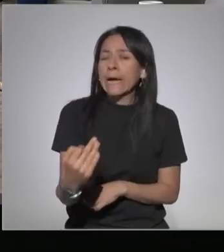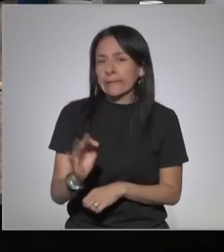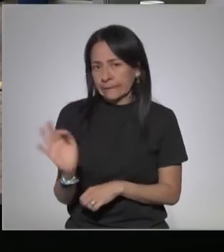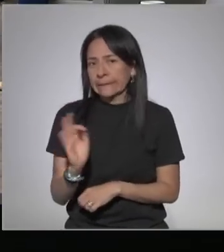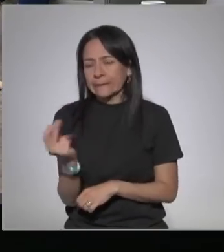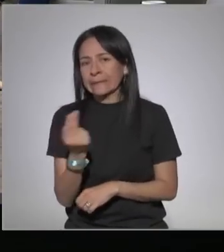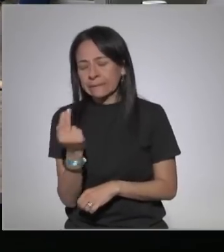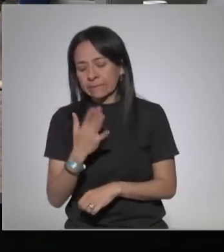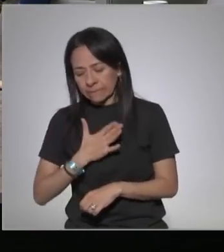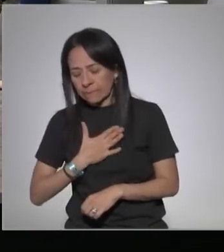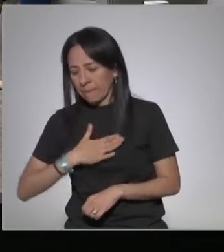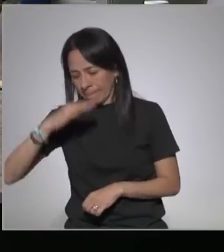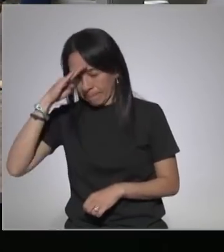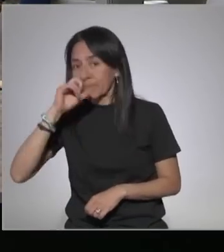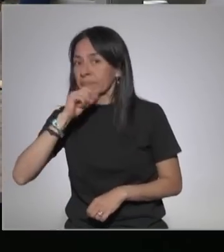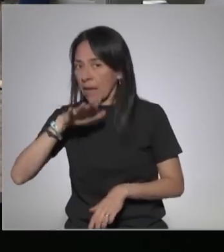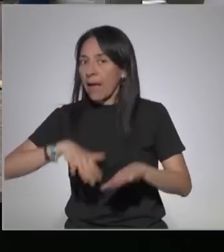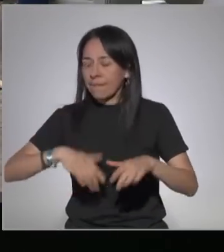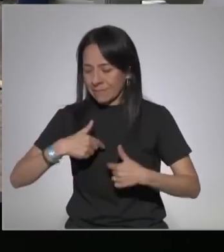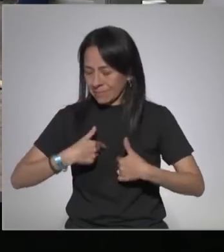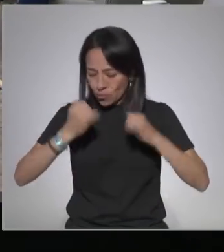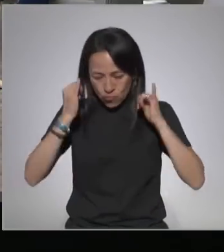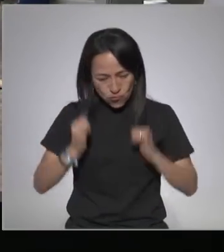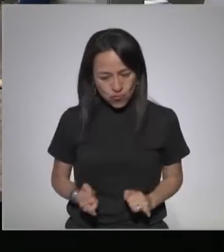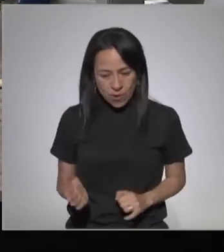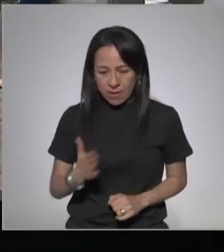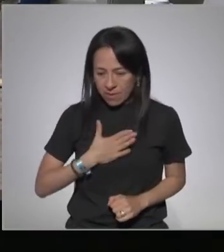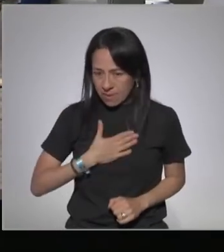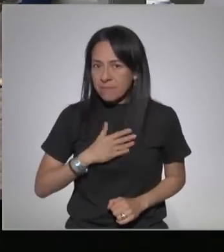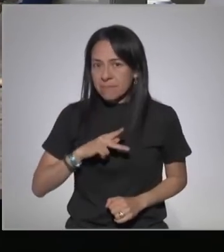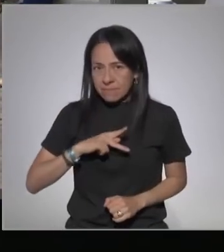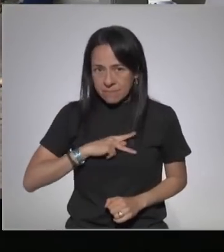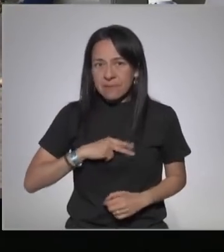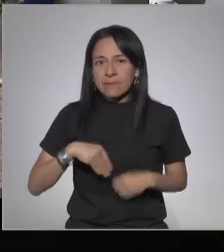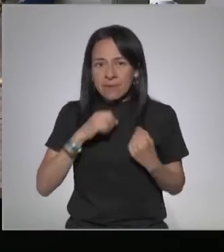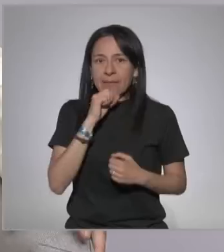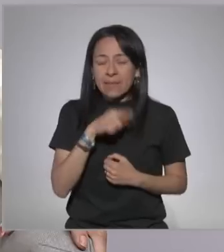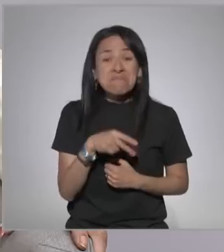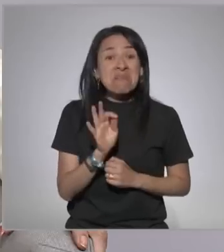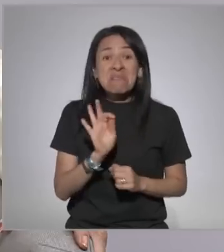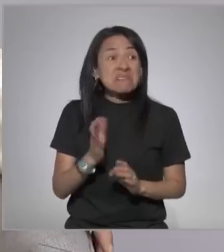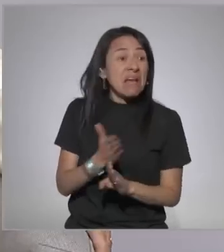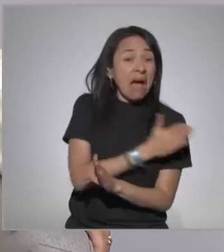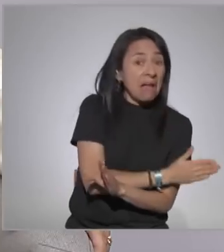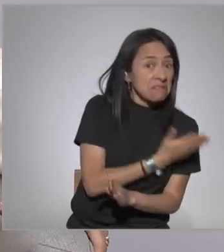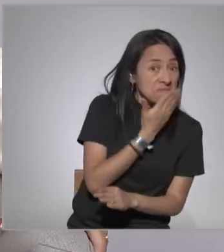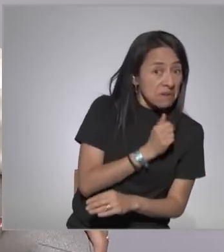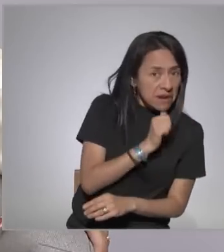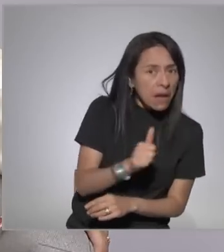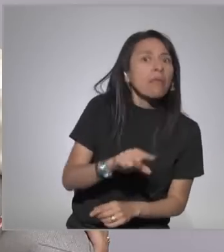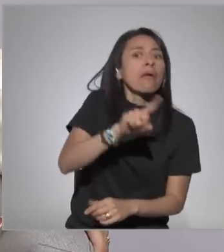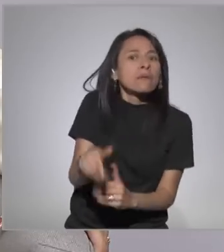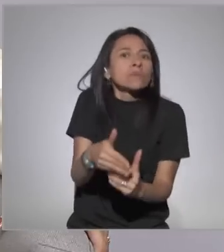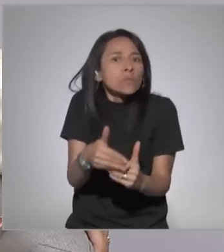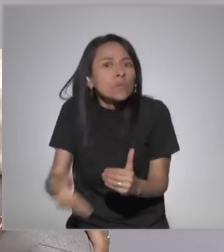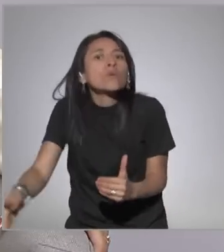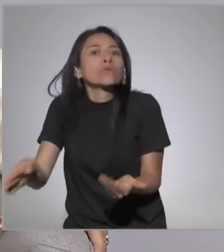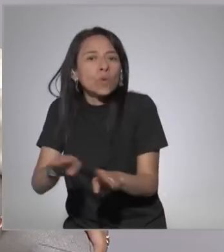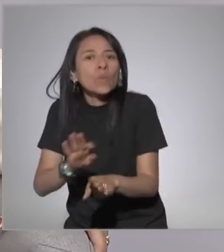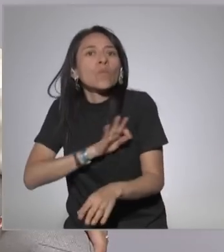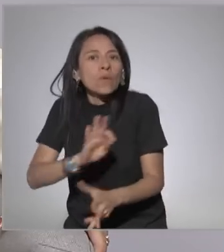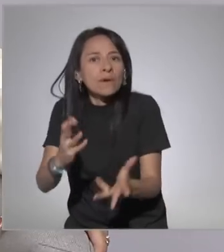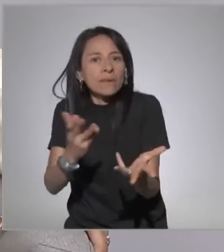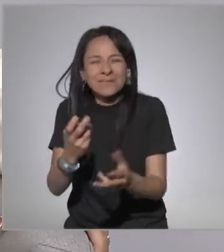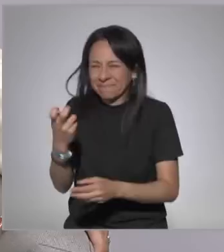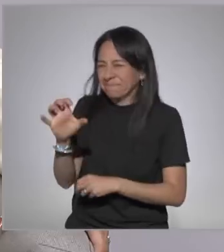hizo, por decirlo así, ¿cómo reconectar, no? Fíjate que tengo un caso muy, muy cercano de